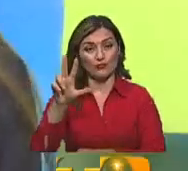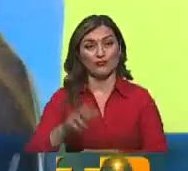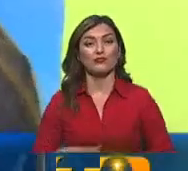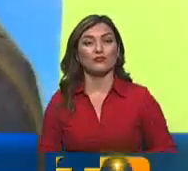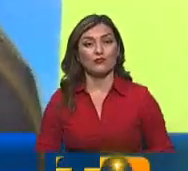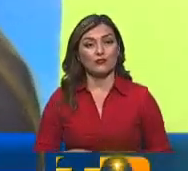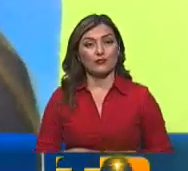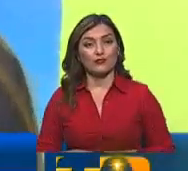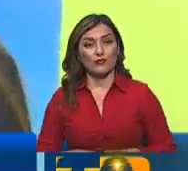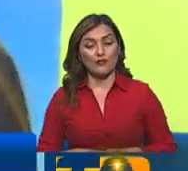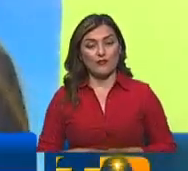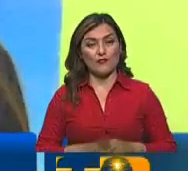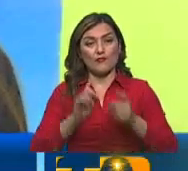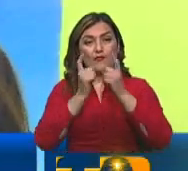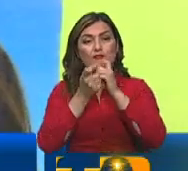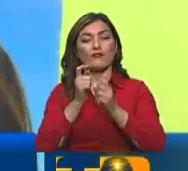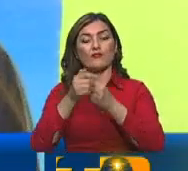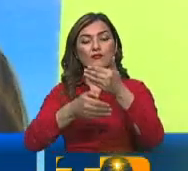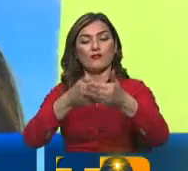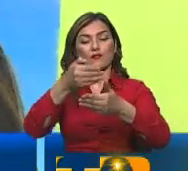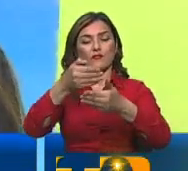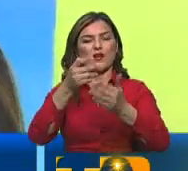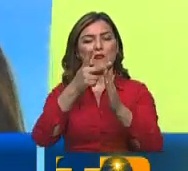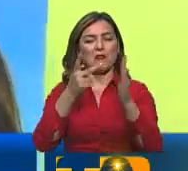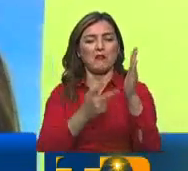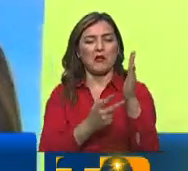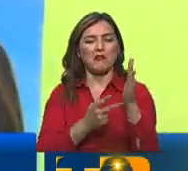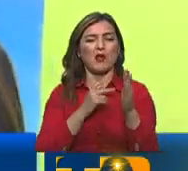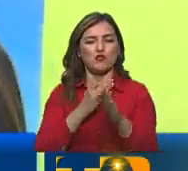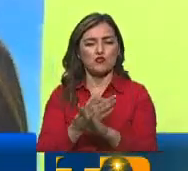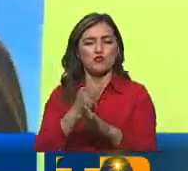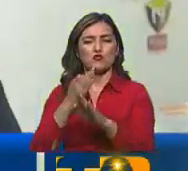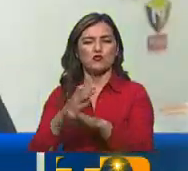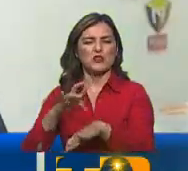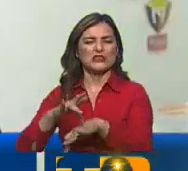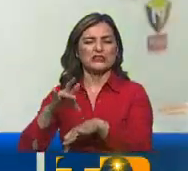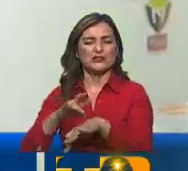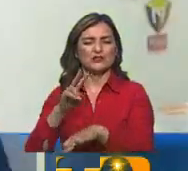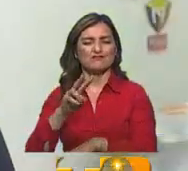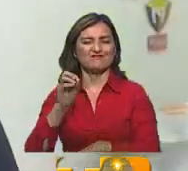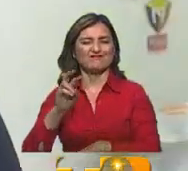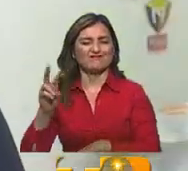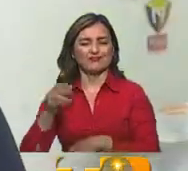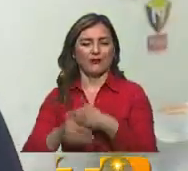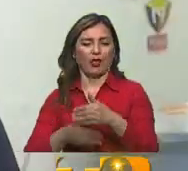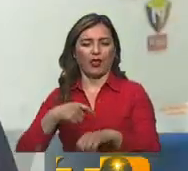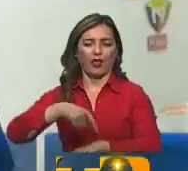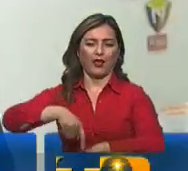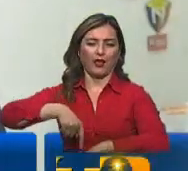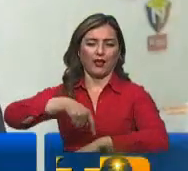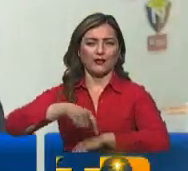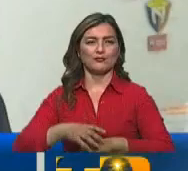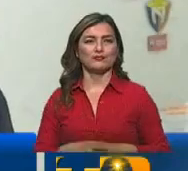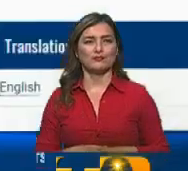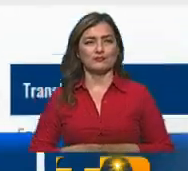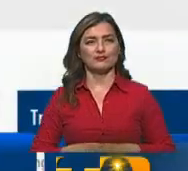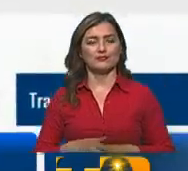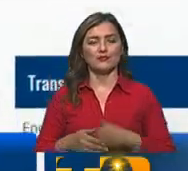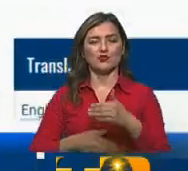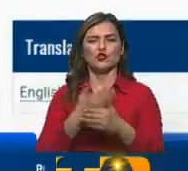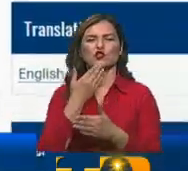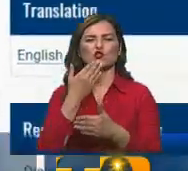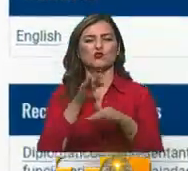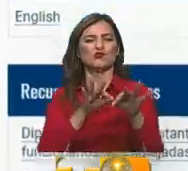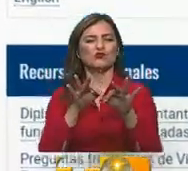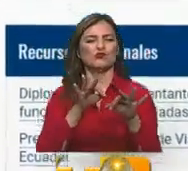quiere decir que se siguen reprogramando hasta 2022 y esto hace que el proceso sea más largo. Para que los aplicantes tengan entendido cómo es el proceso.